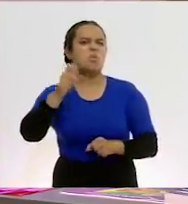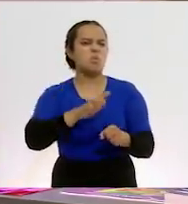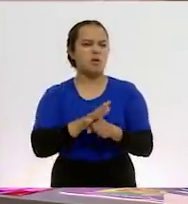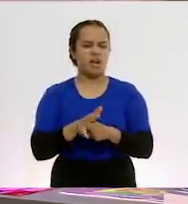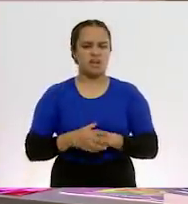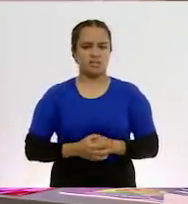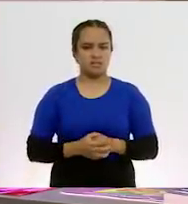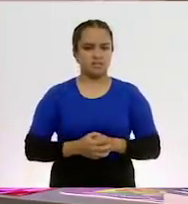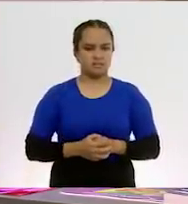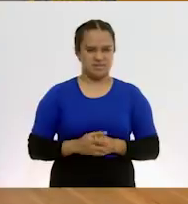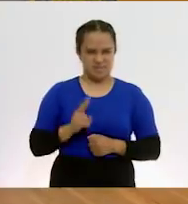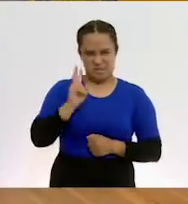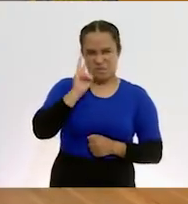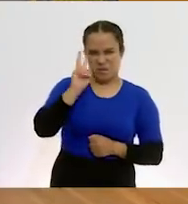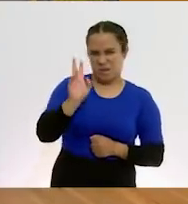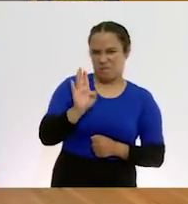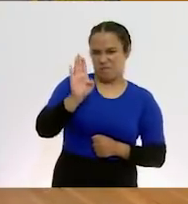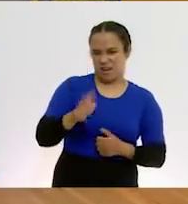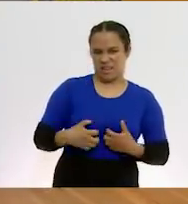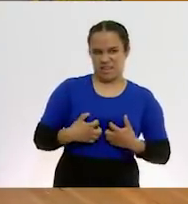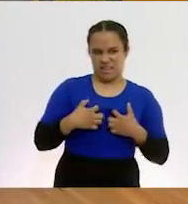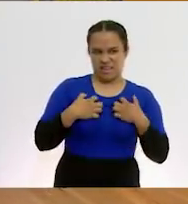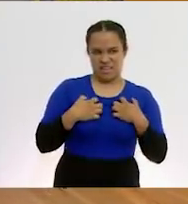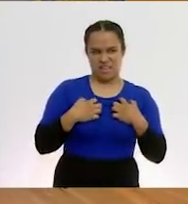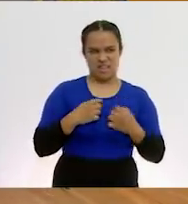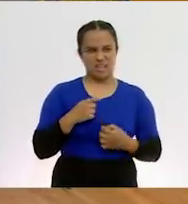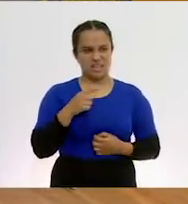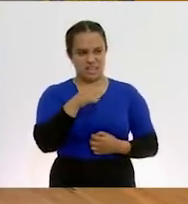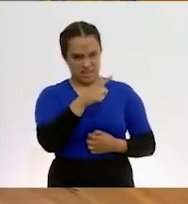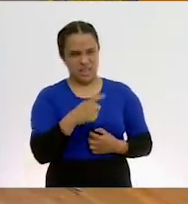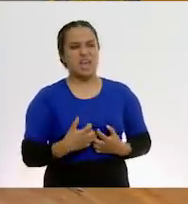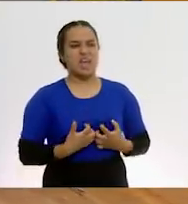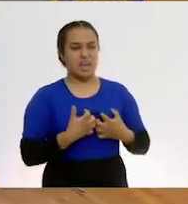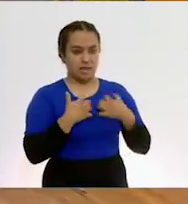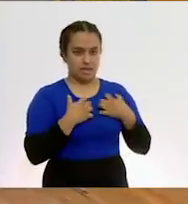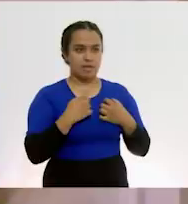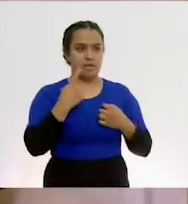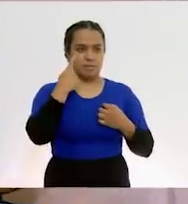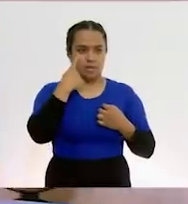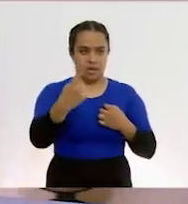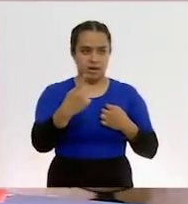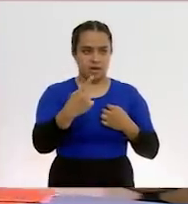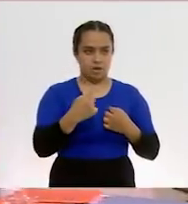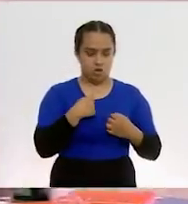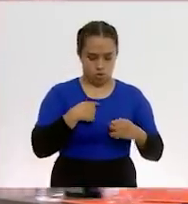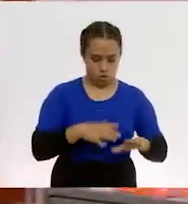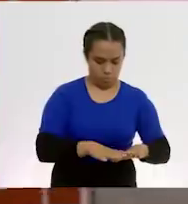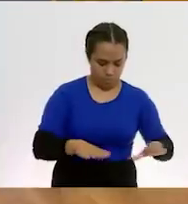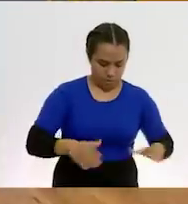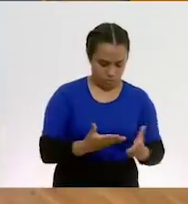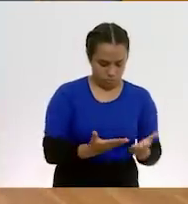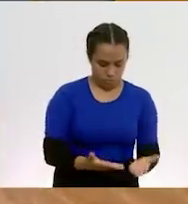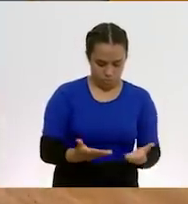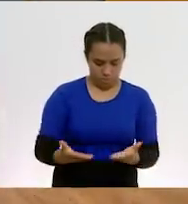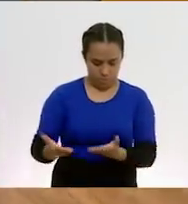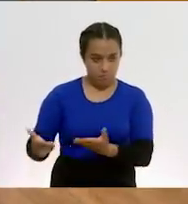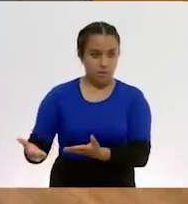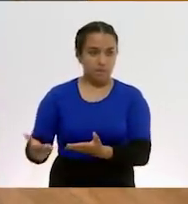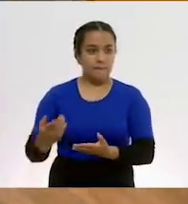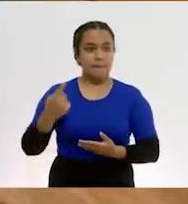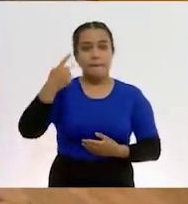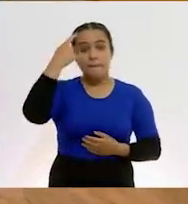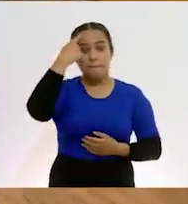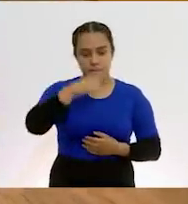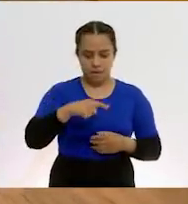Esa está como enojada, ¿no? Esta es una expresión como de enojo. Sí. Las voy a ir colocando en el suelo. Muy bien. Para que vayamos